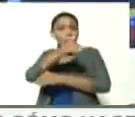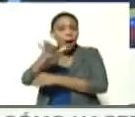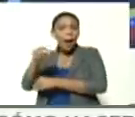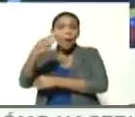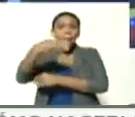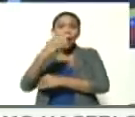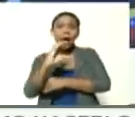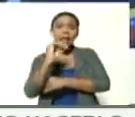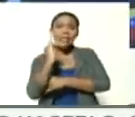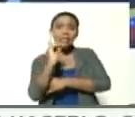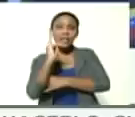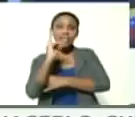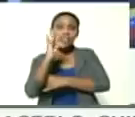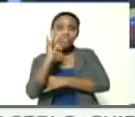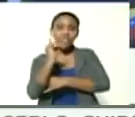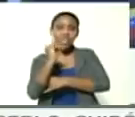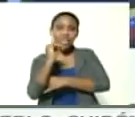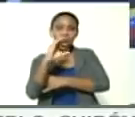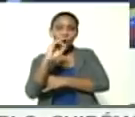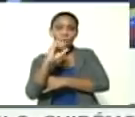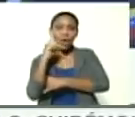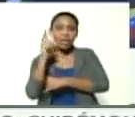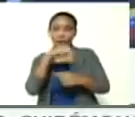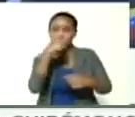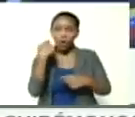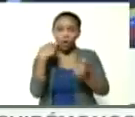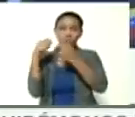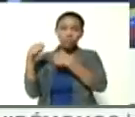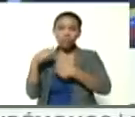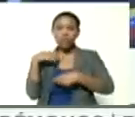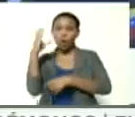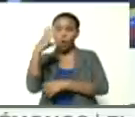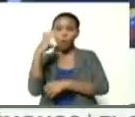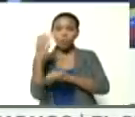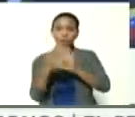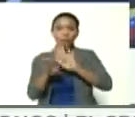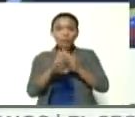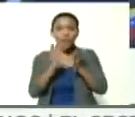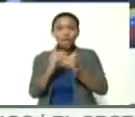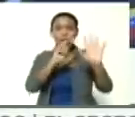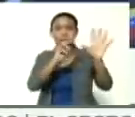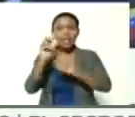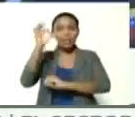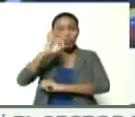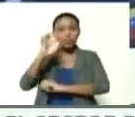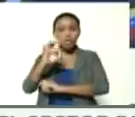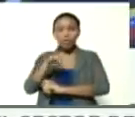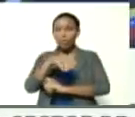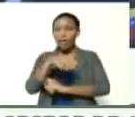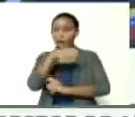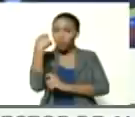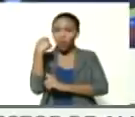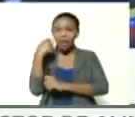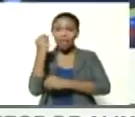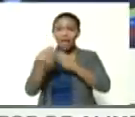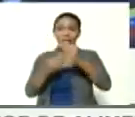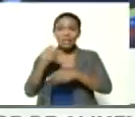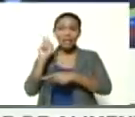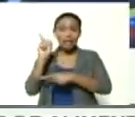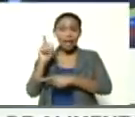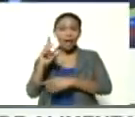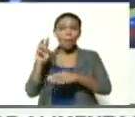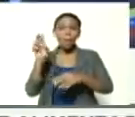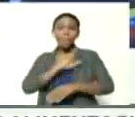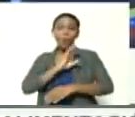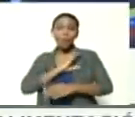más del 90% de la droga, de la cocaína colombiana, y en el mundo el 70% de la cocaína que se consume es de origen